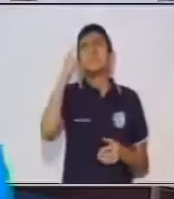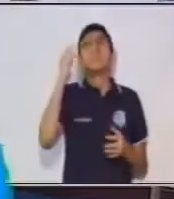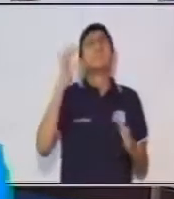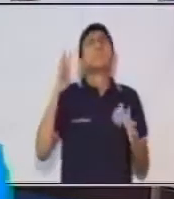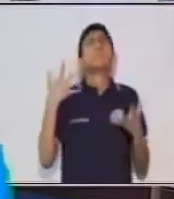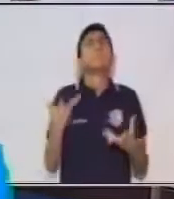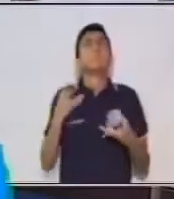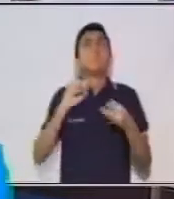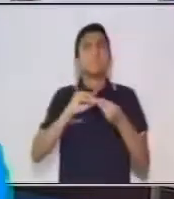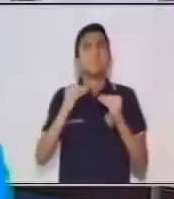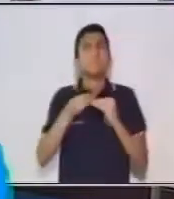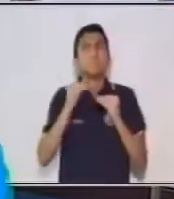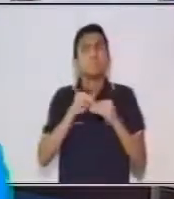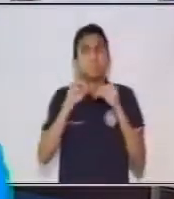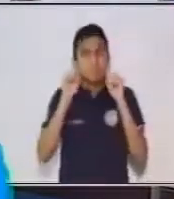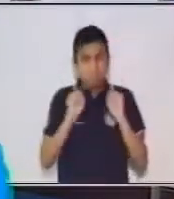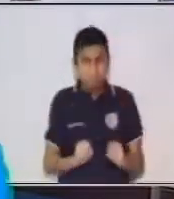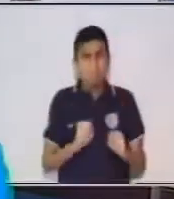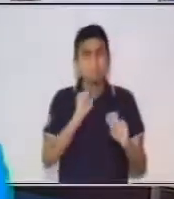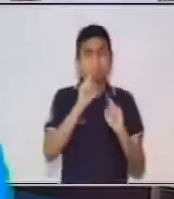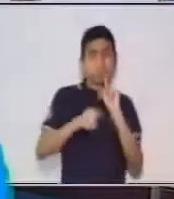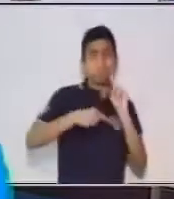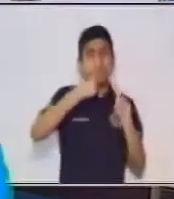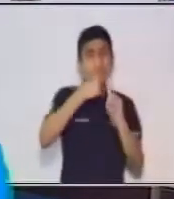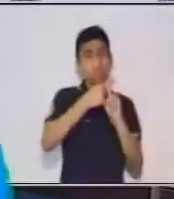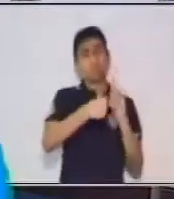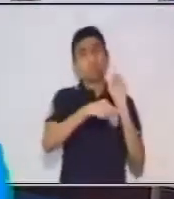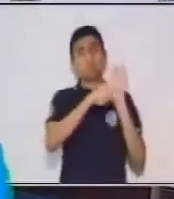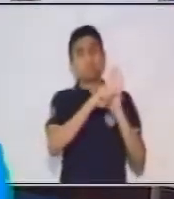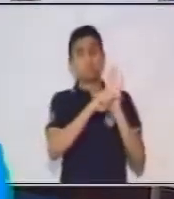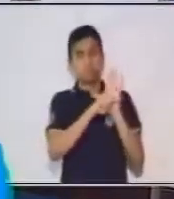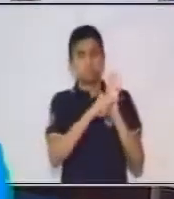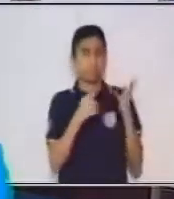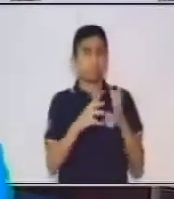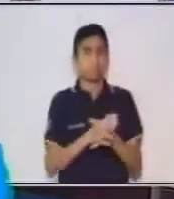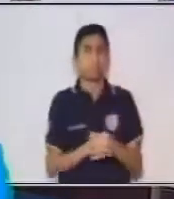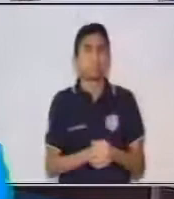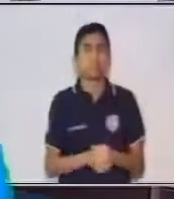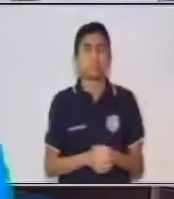números sumados nos dan 9 negativo.